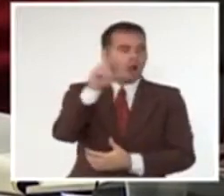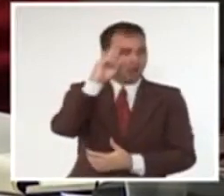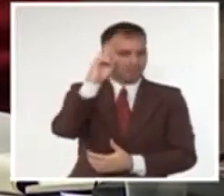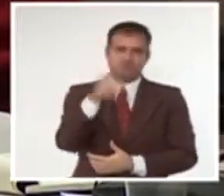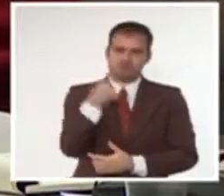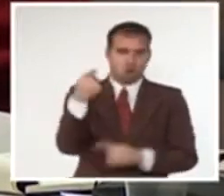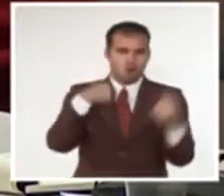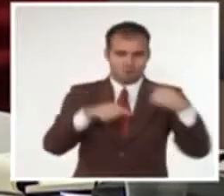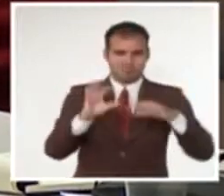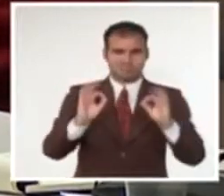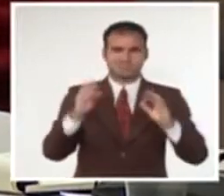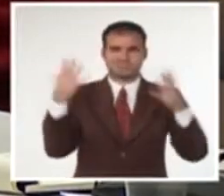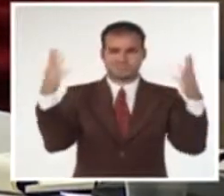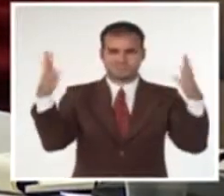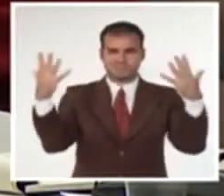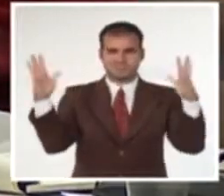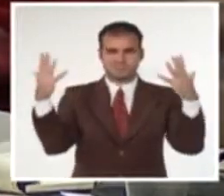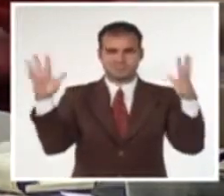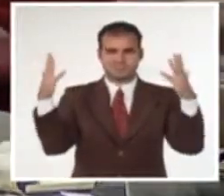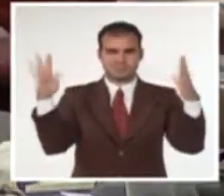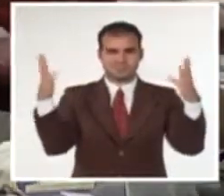hoy.